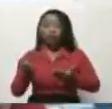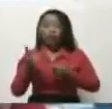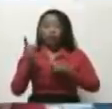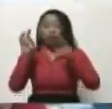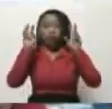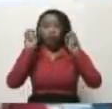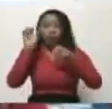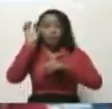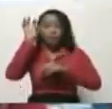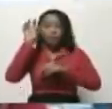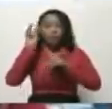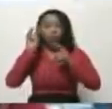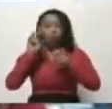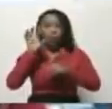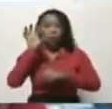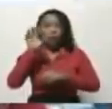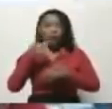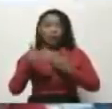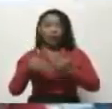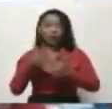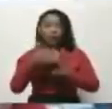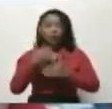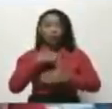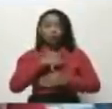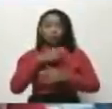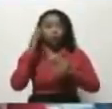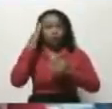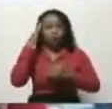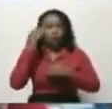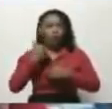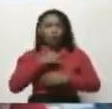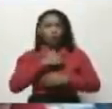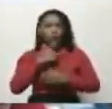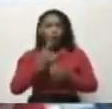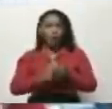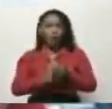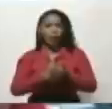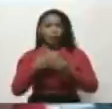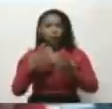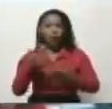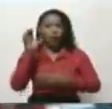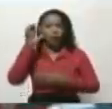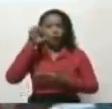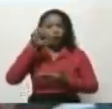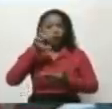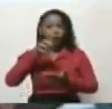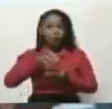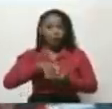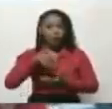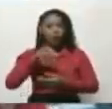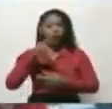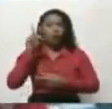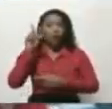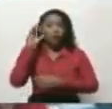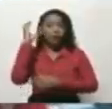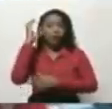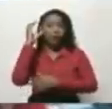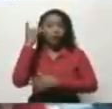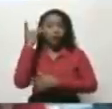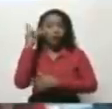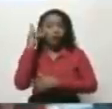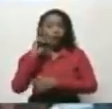nueva patria, de esa nueva nación, que luego conocemos como nuestros hermanos del Estado Plurinacional de